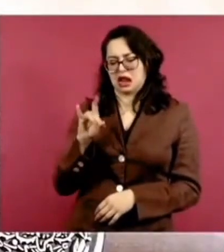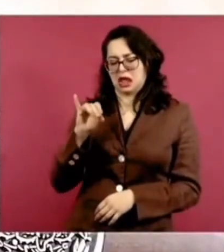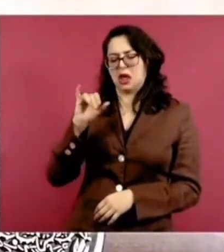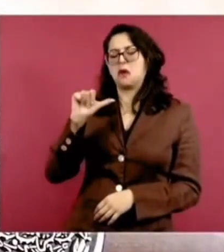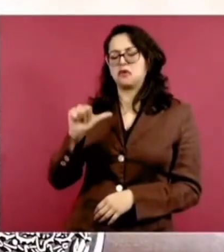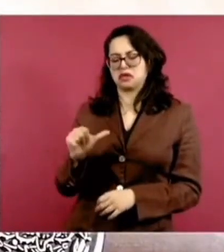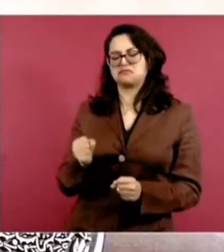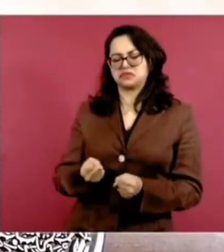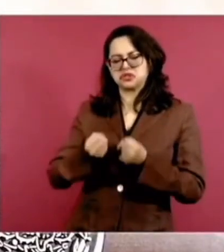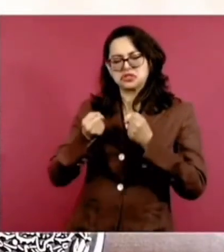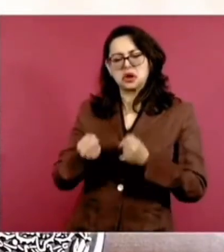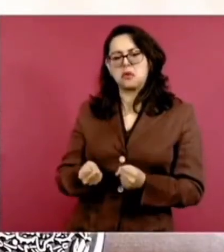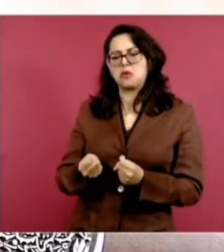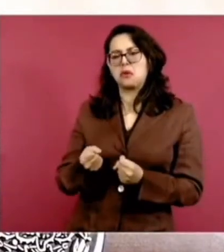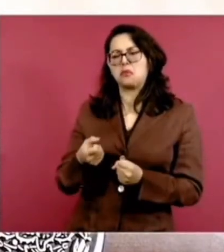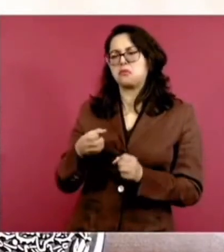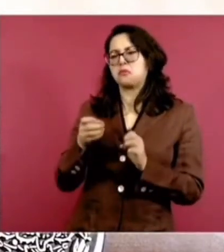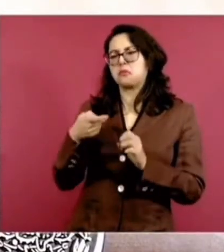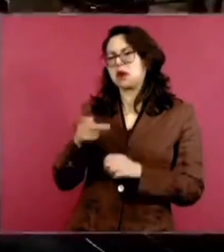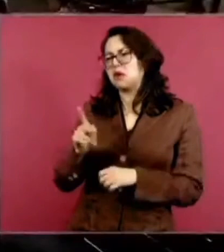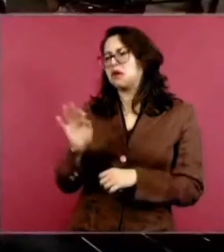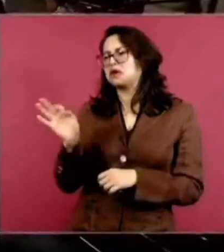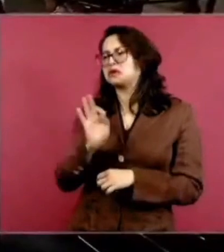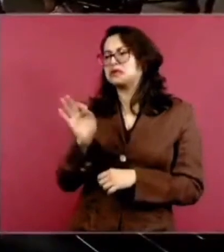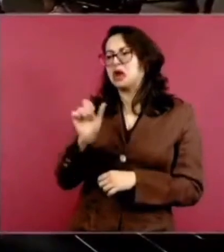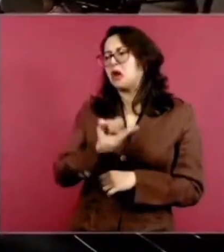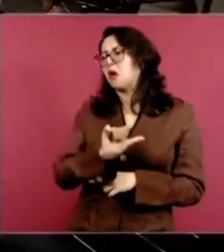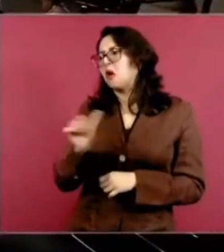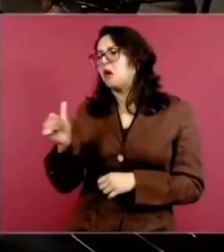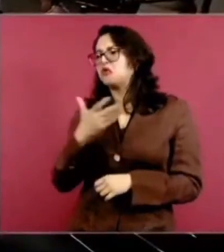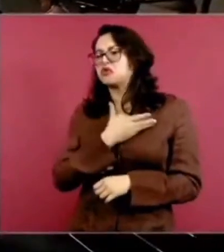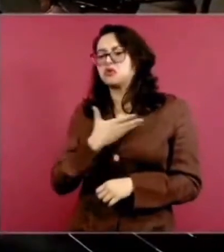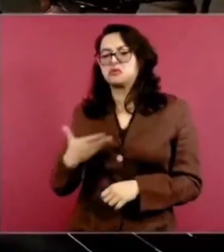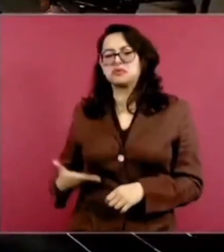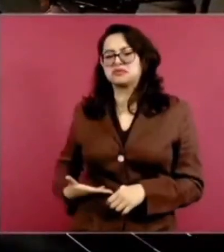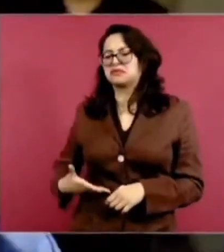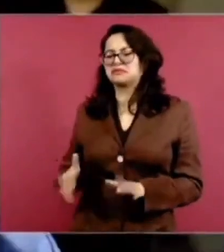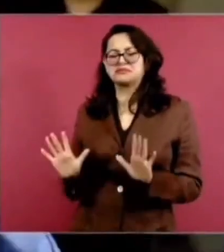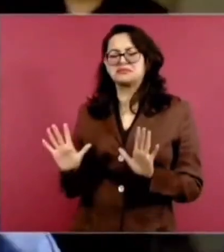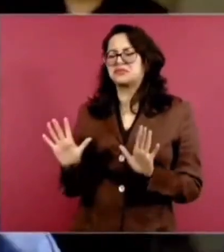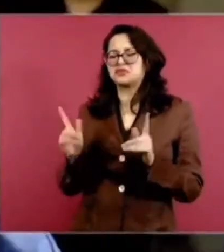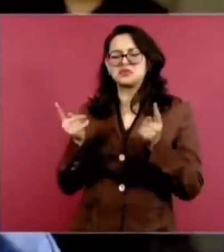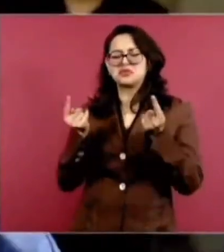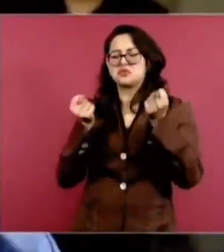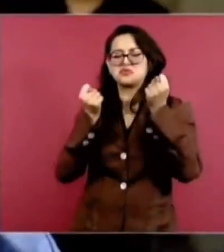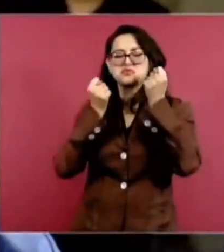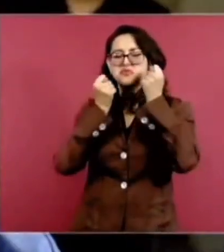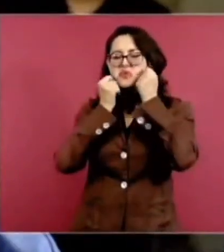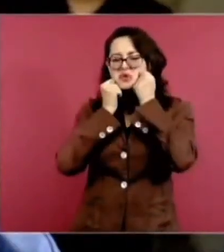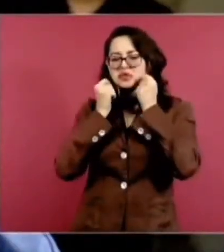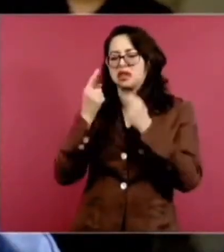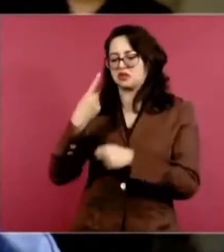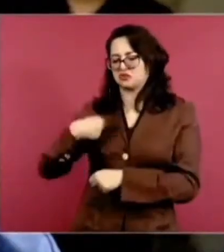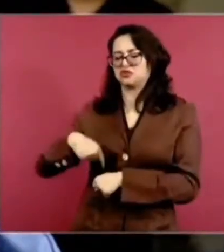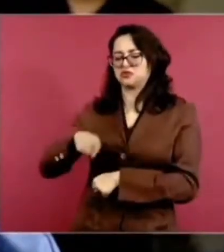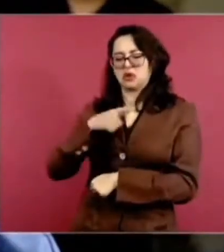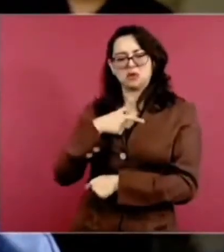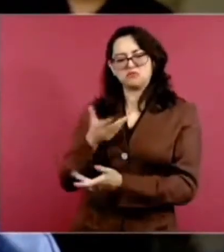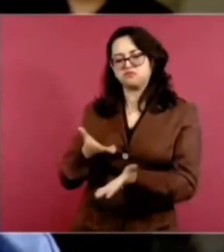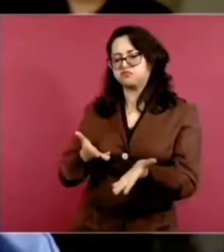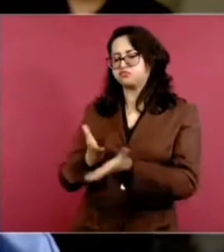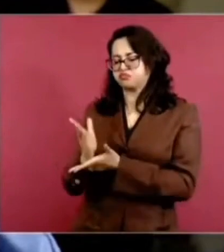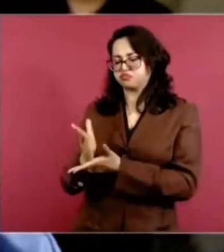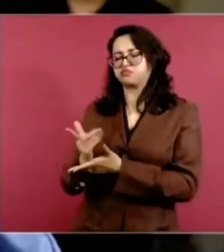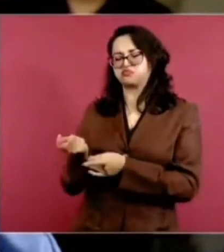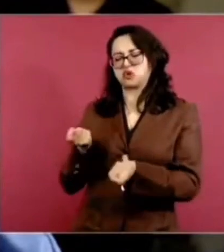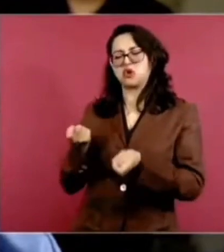presidencia de México, o quien quede. En esos términos despectivos se refieren. ¿Qué tan difícil ha sido sacudirse